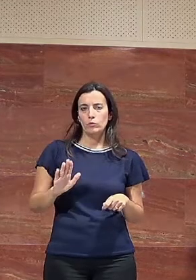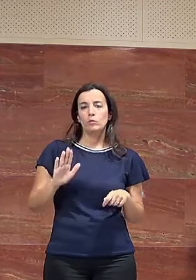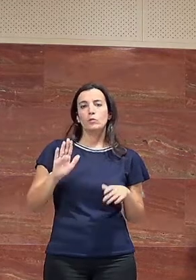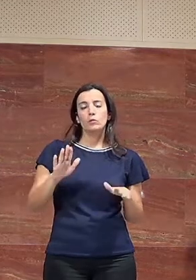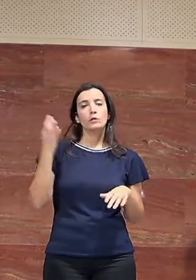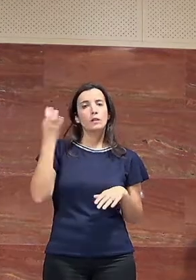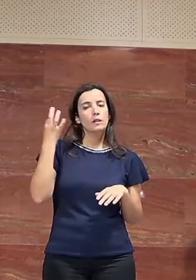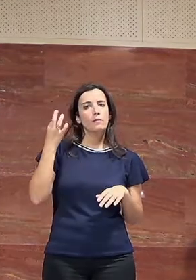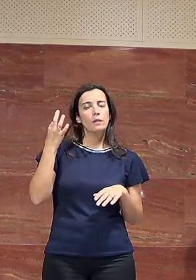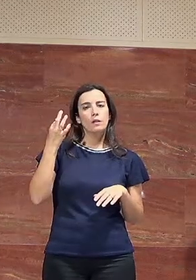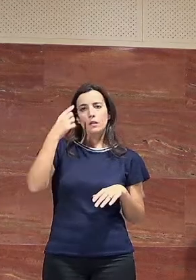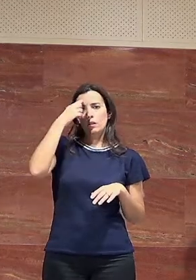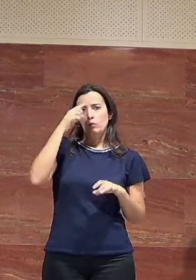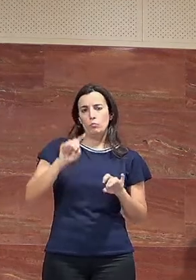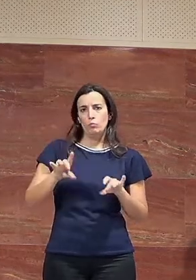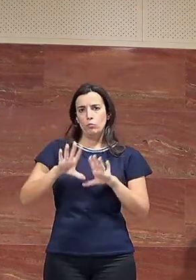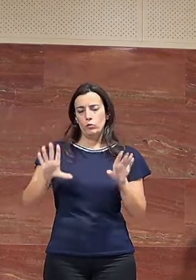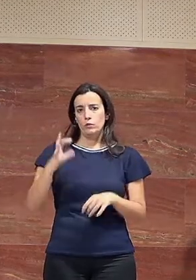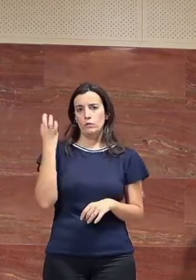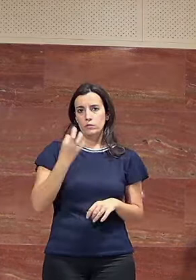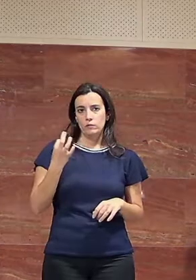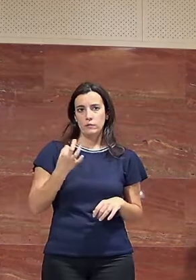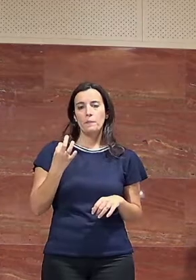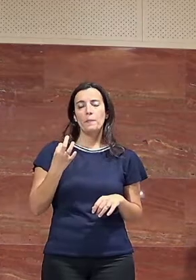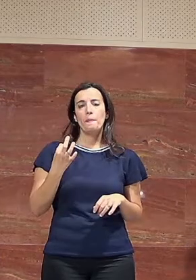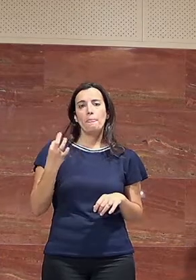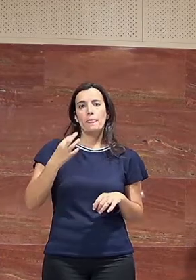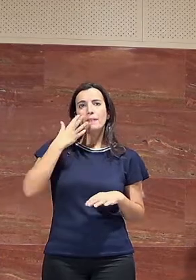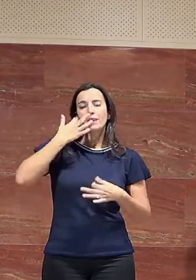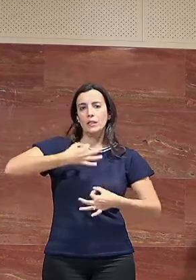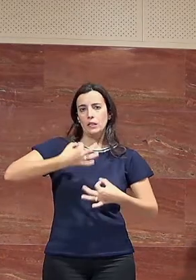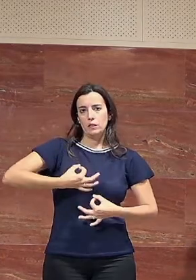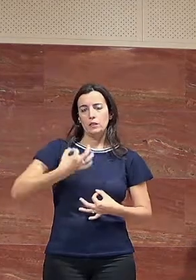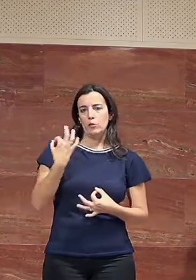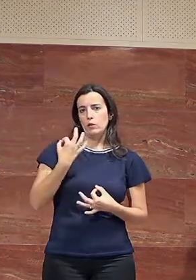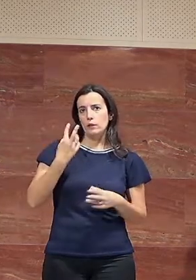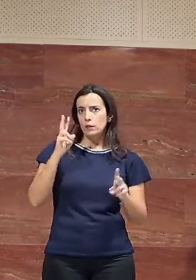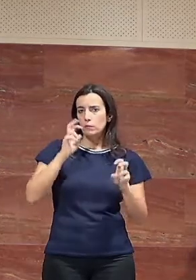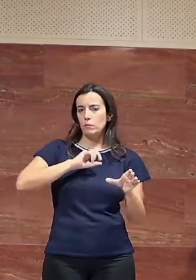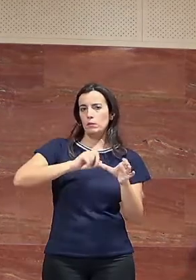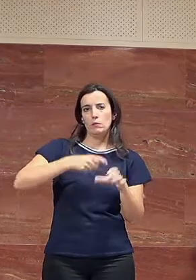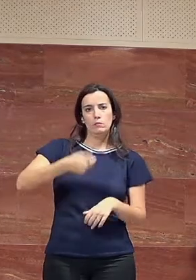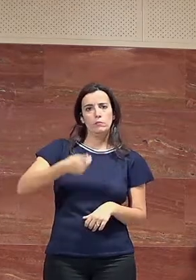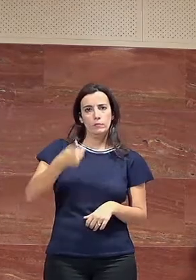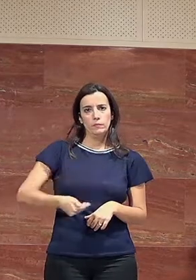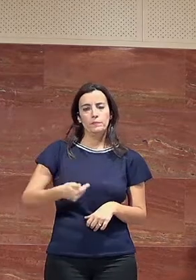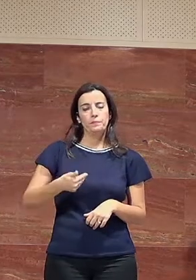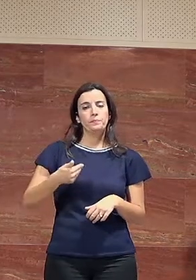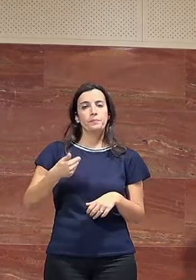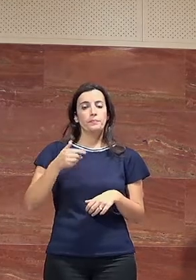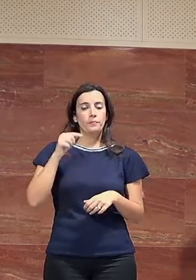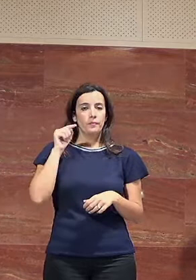muy presente que hay que creerse el tema de la participación, y eso lucha en contra de